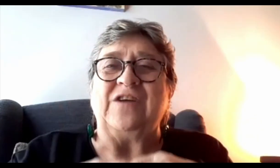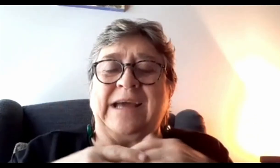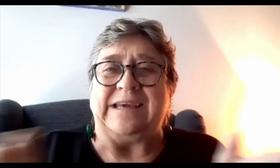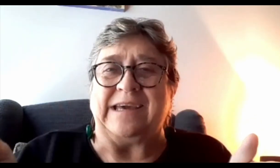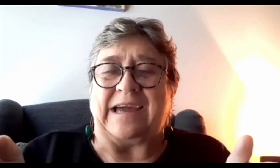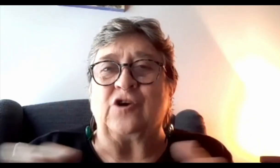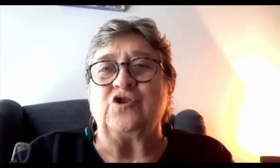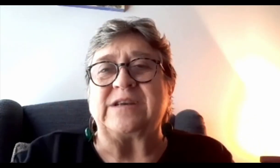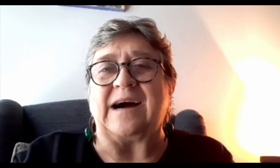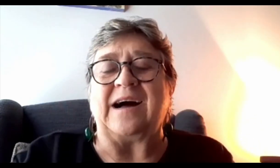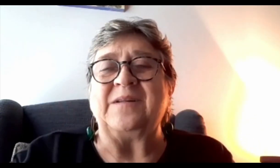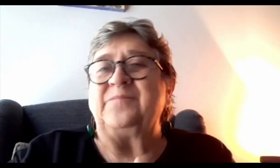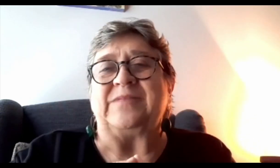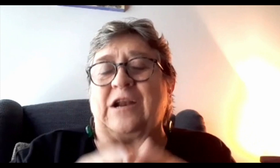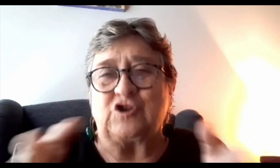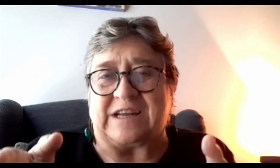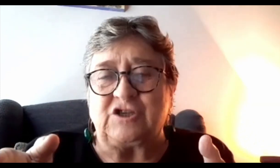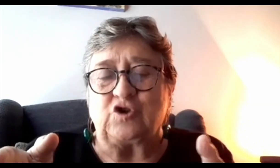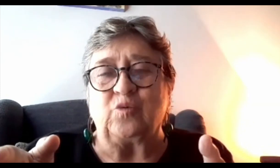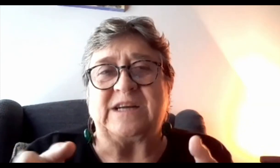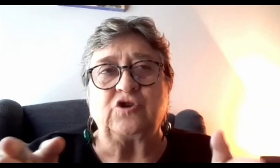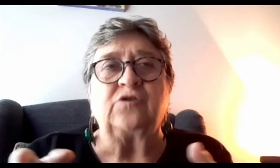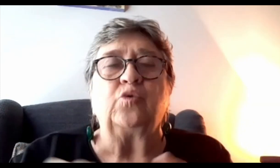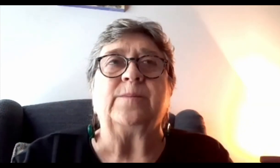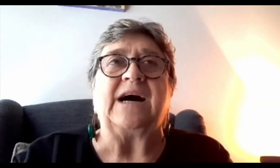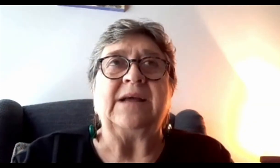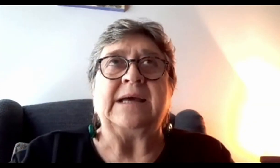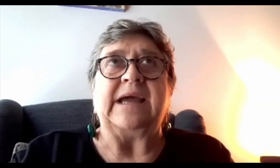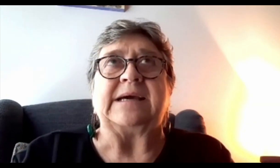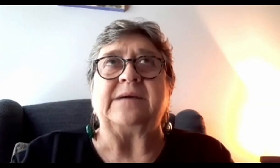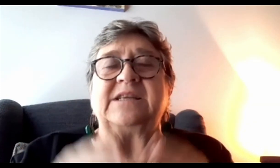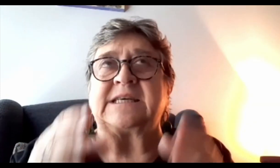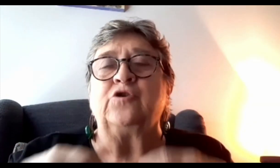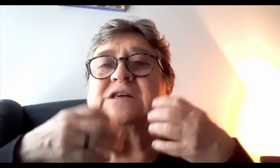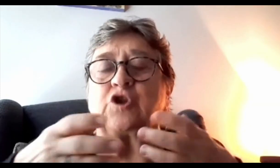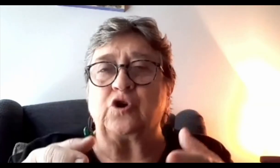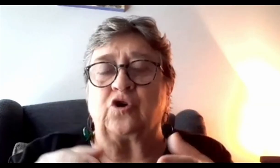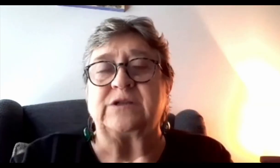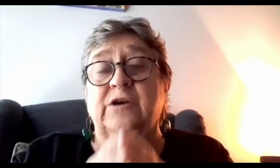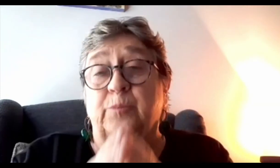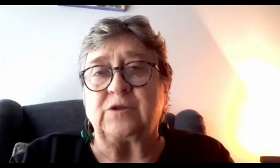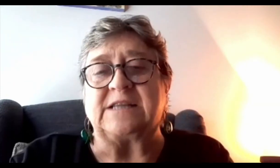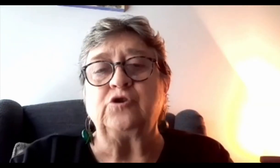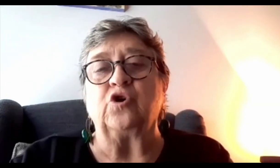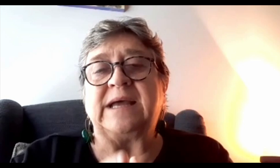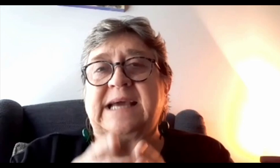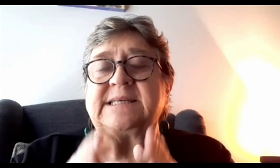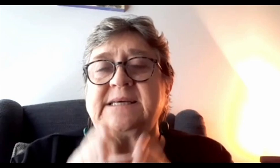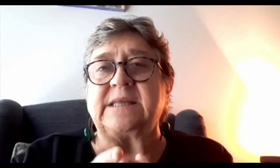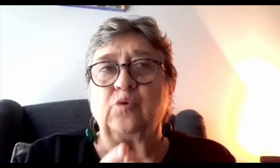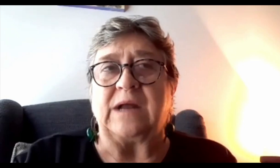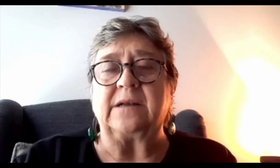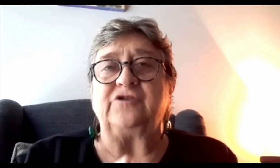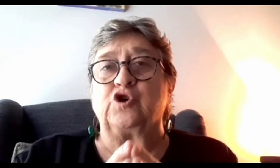bloqueo y en contra de los derechos humanos en Cuba, sino que es todo lo contrario. Por tanto,